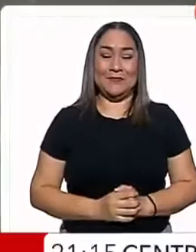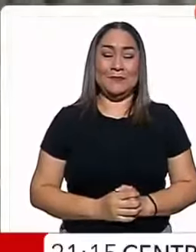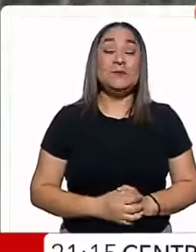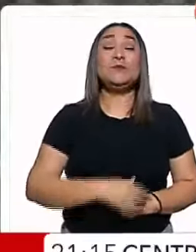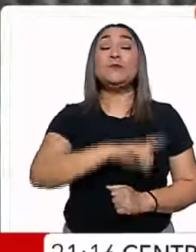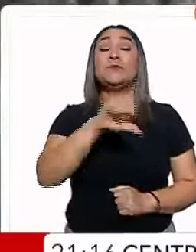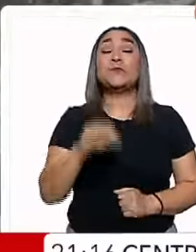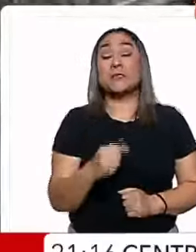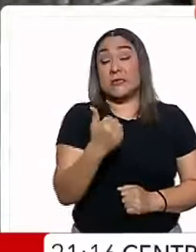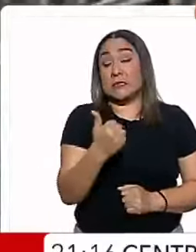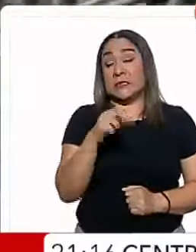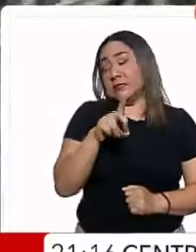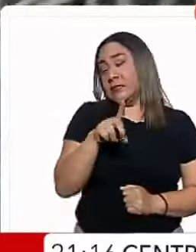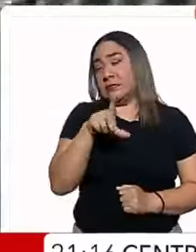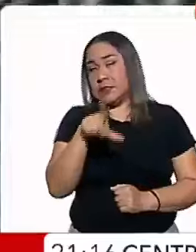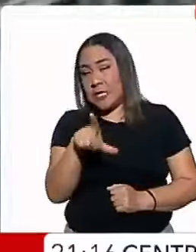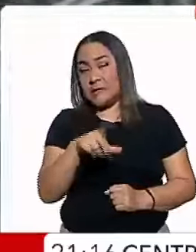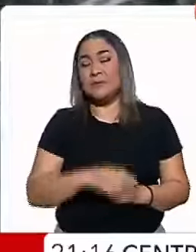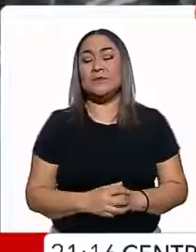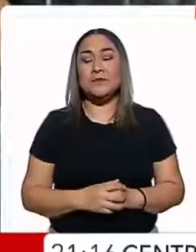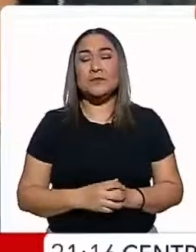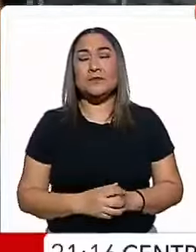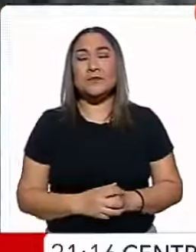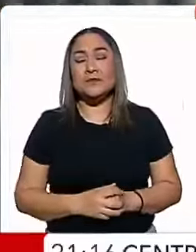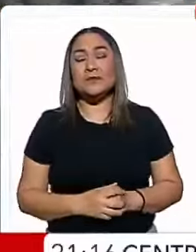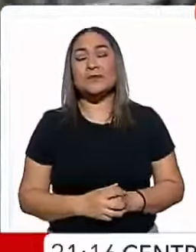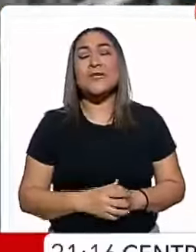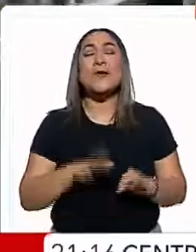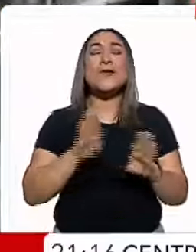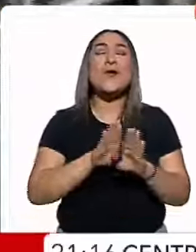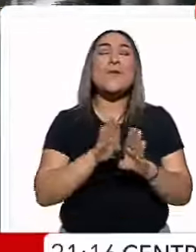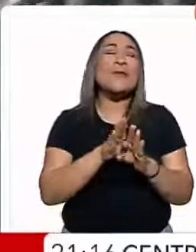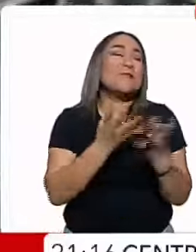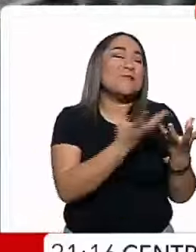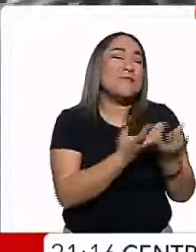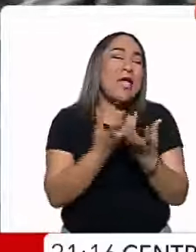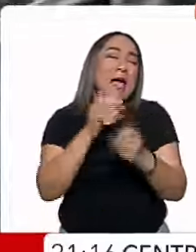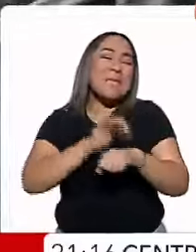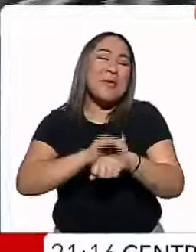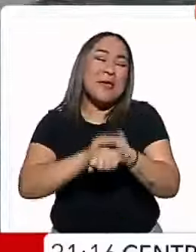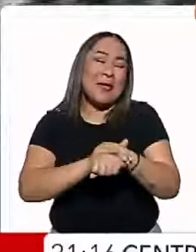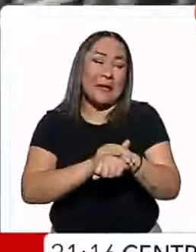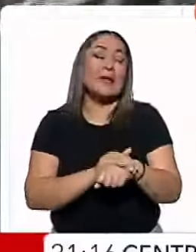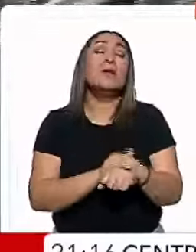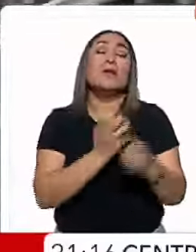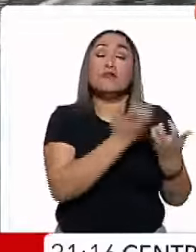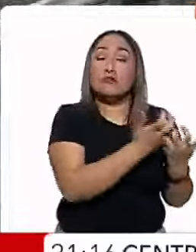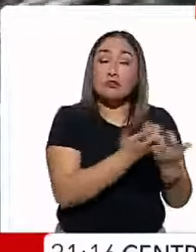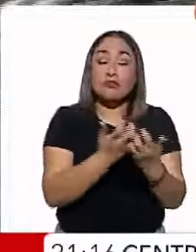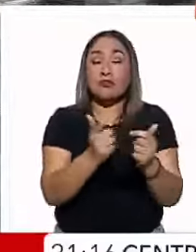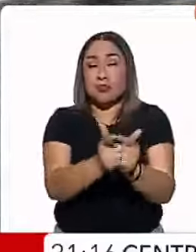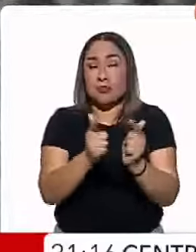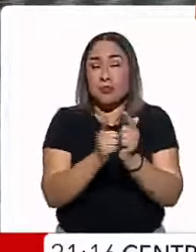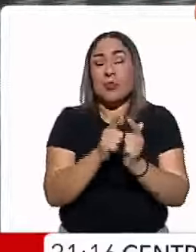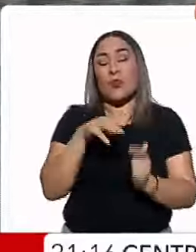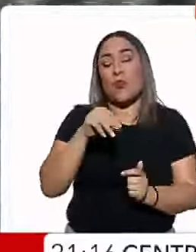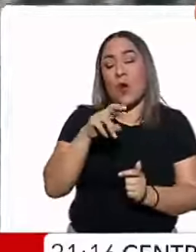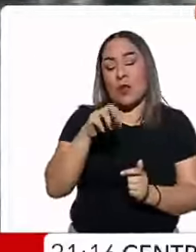Y a las 6:37, como si se tratara de salir al recreo con amigos, desfiló la comitiva de Morena y sus